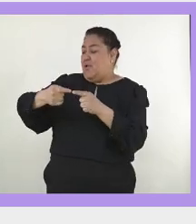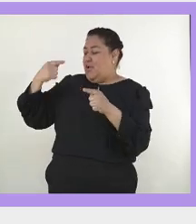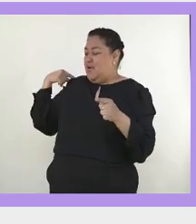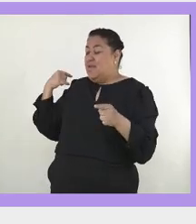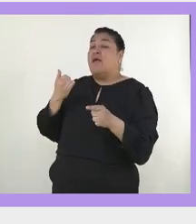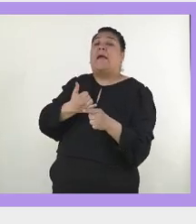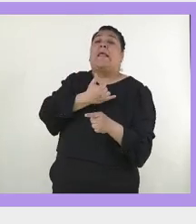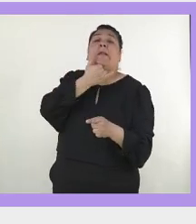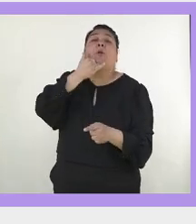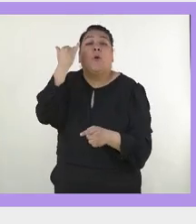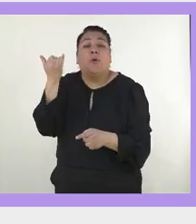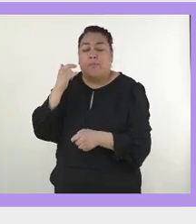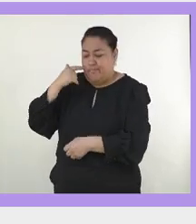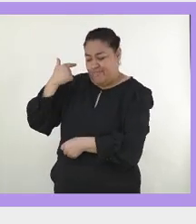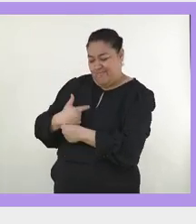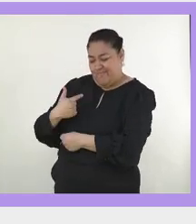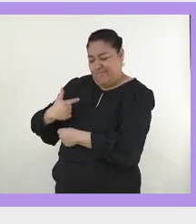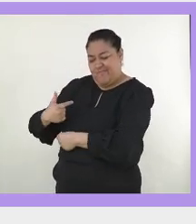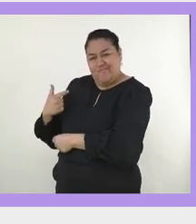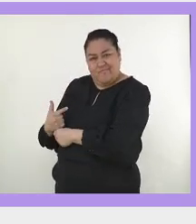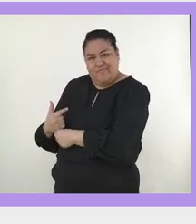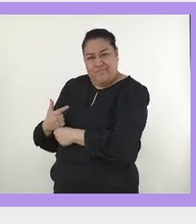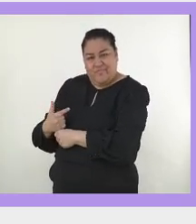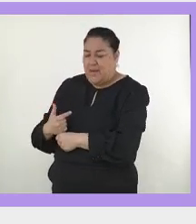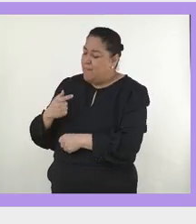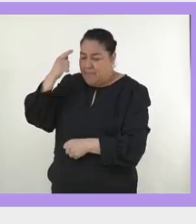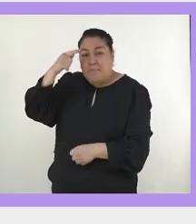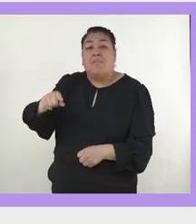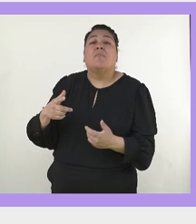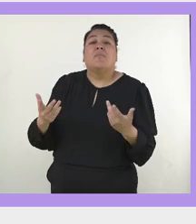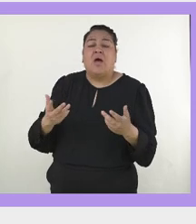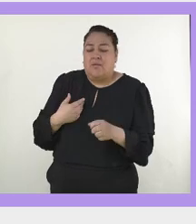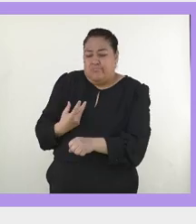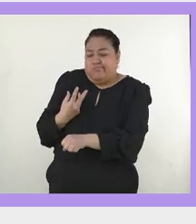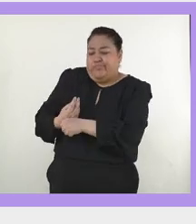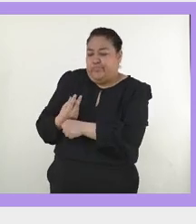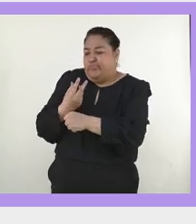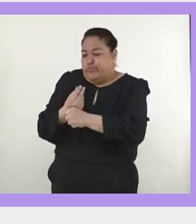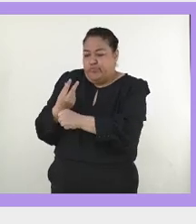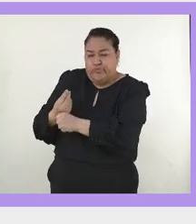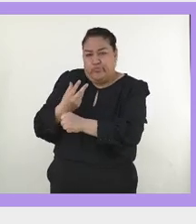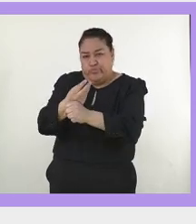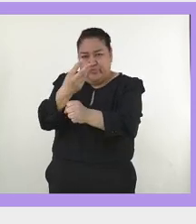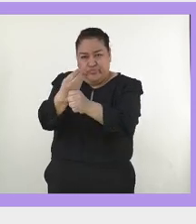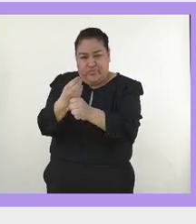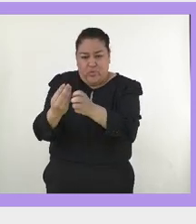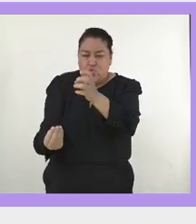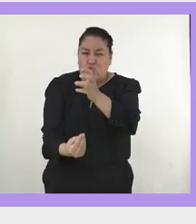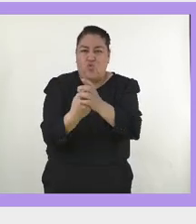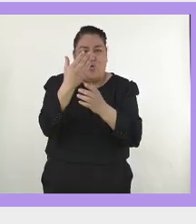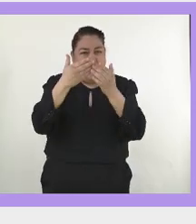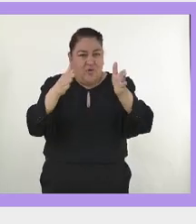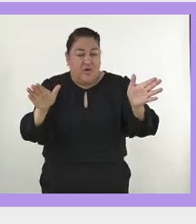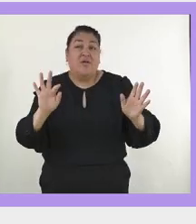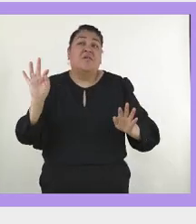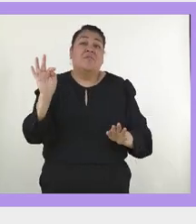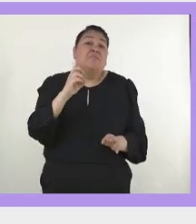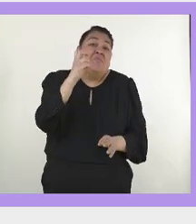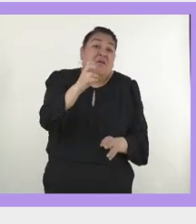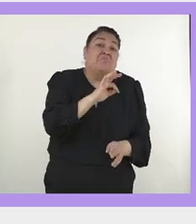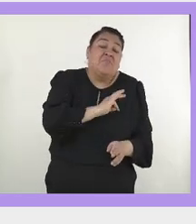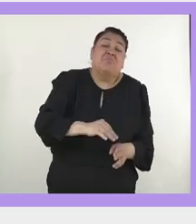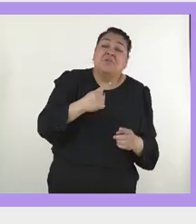en esta autocrítica hacia qué podemos mejorar y ahí Bueno creo que pudiéramos abrir una línea de discusión enorme